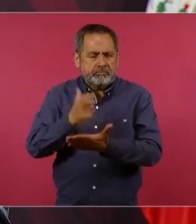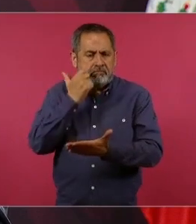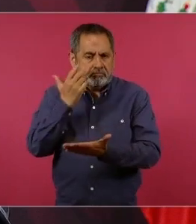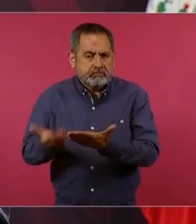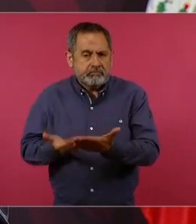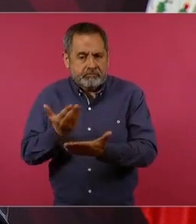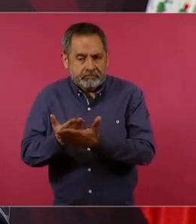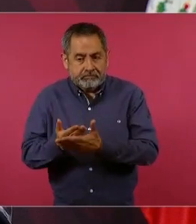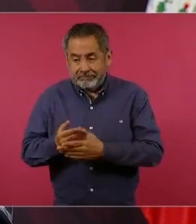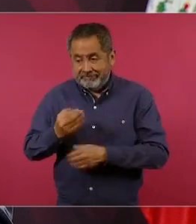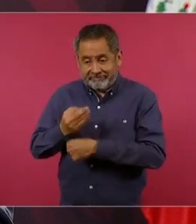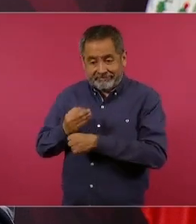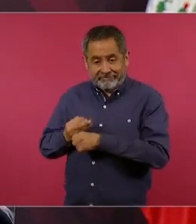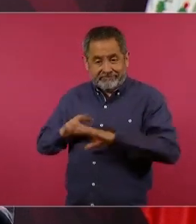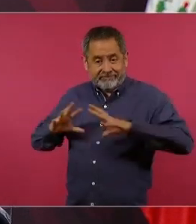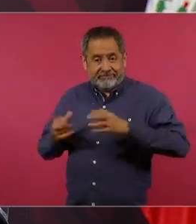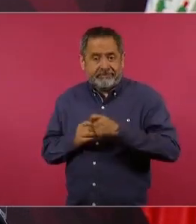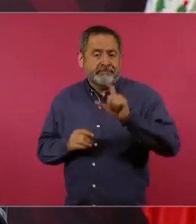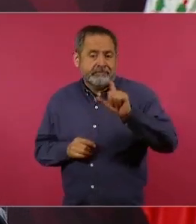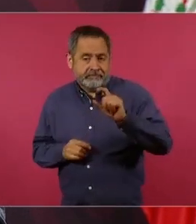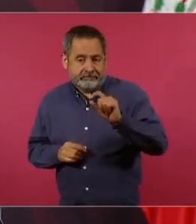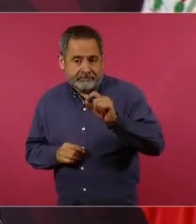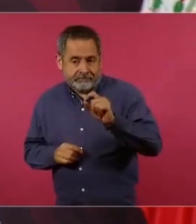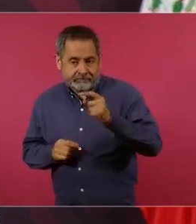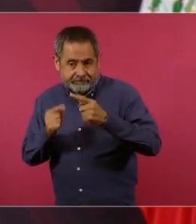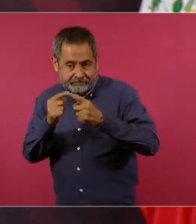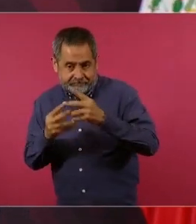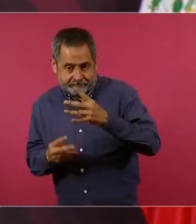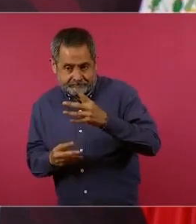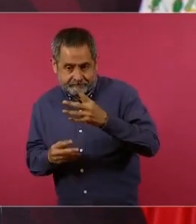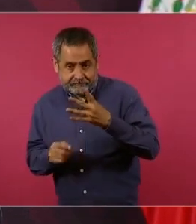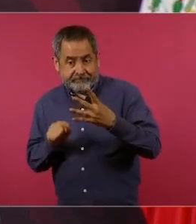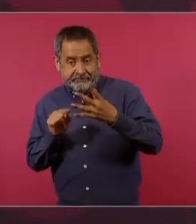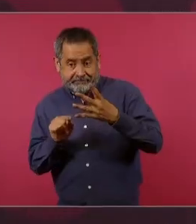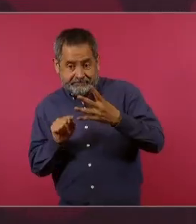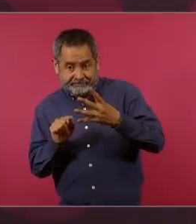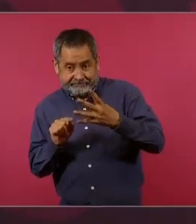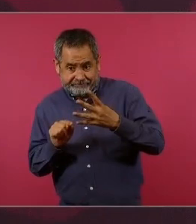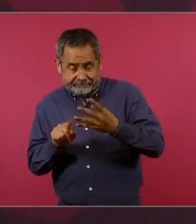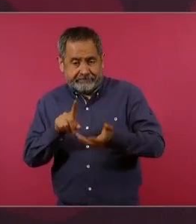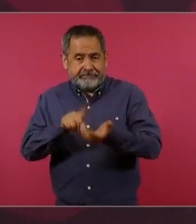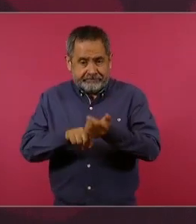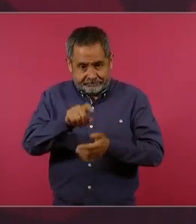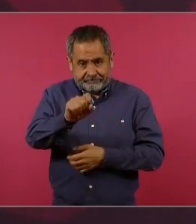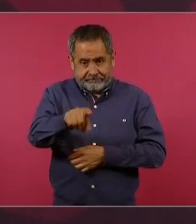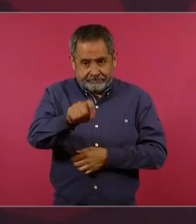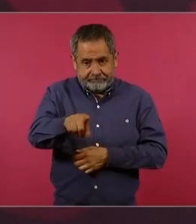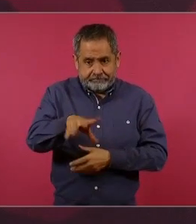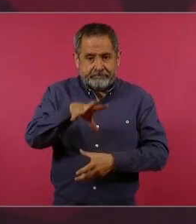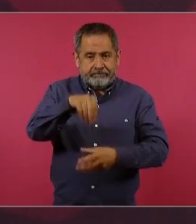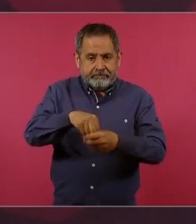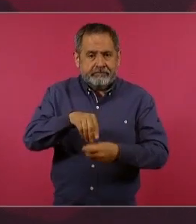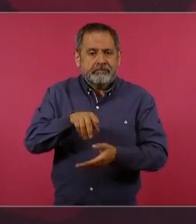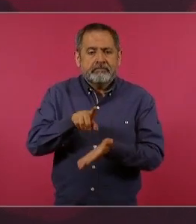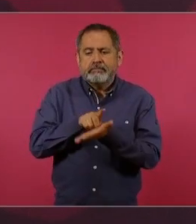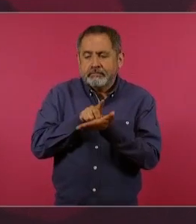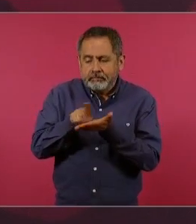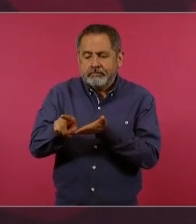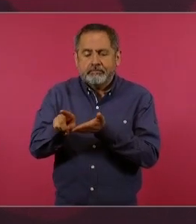pero ya hay 20 y en esas 20 está la de los derechos